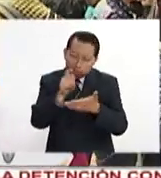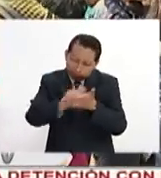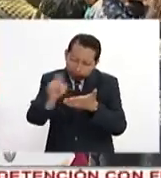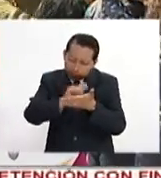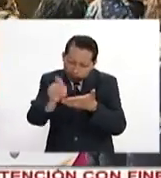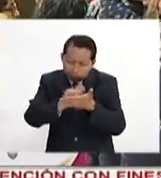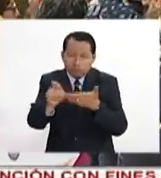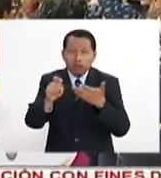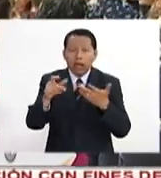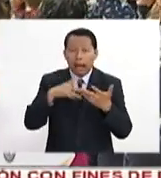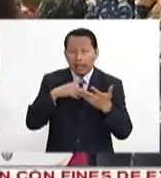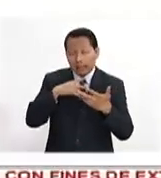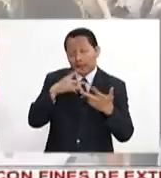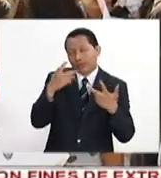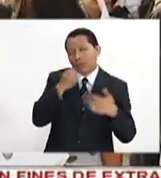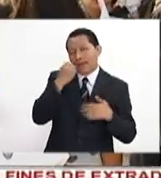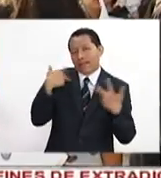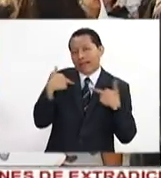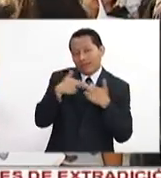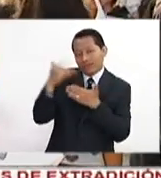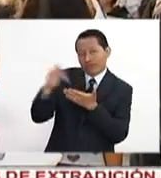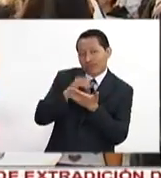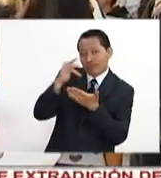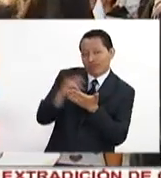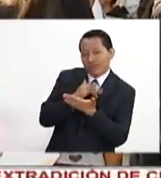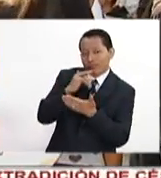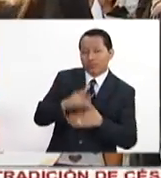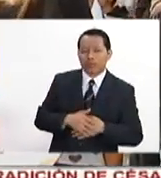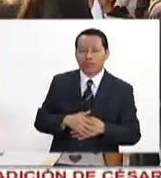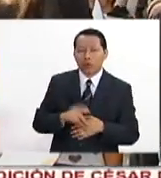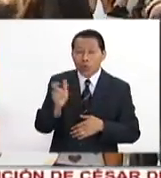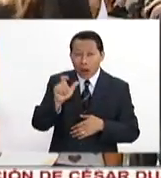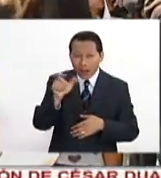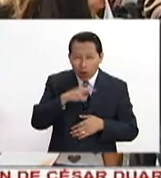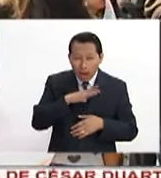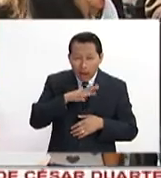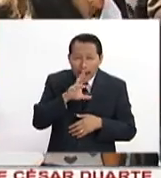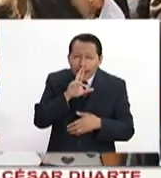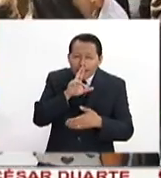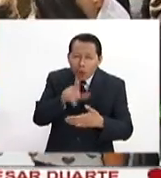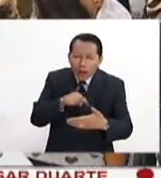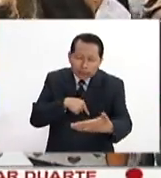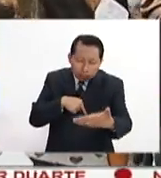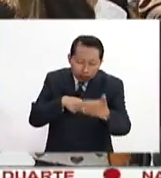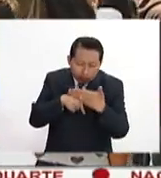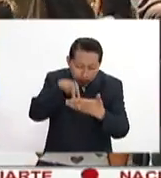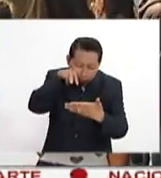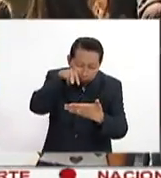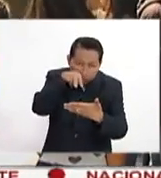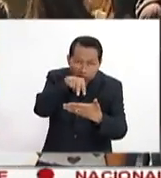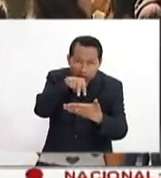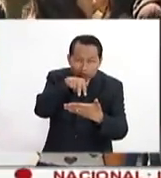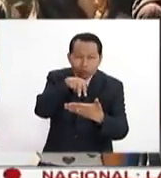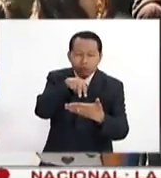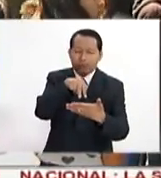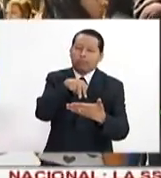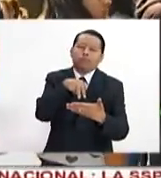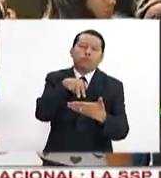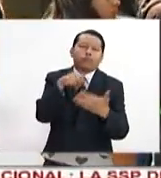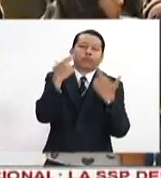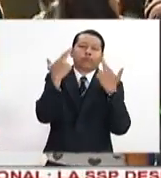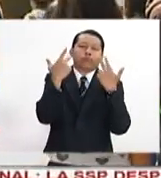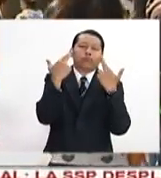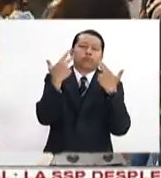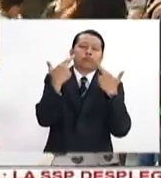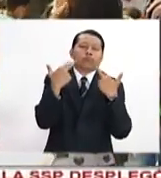los maestros nos estuvieron apoyando. Y al momento en que nos dieron ese resultado fue una decepción